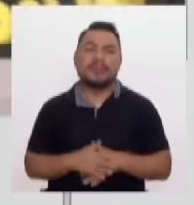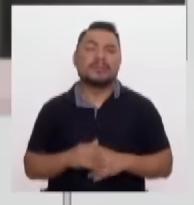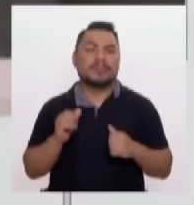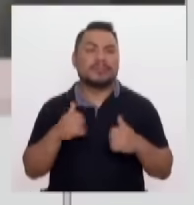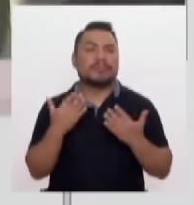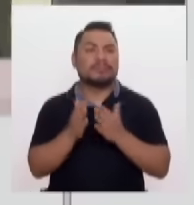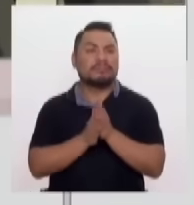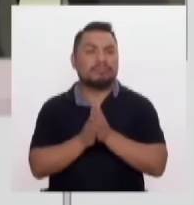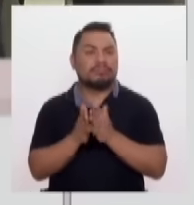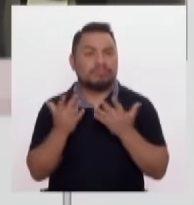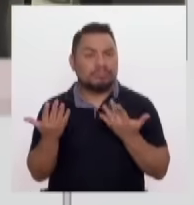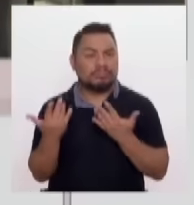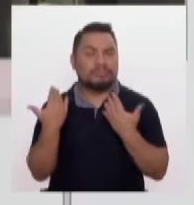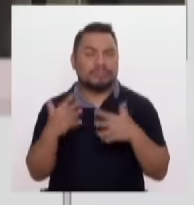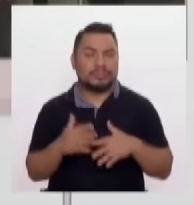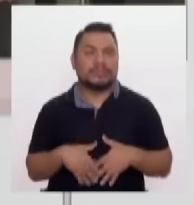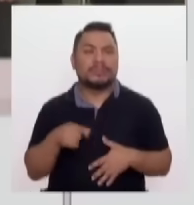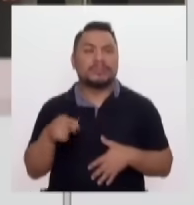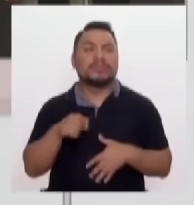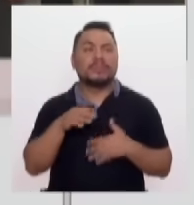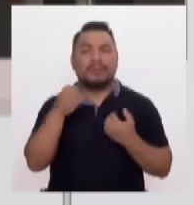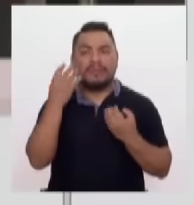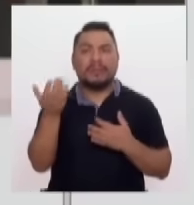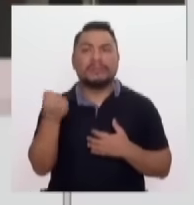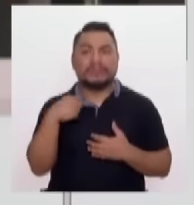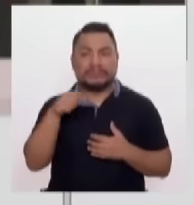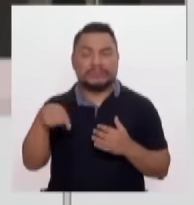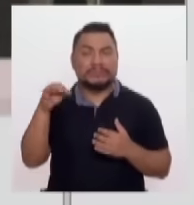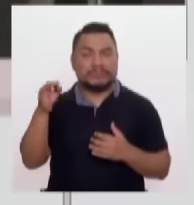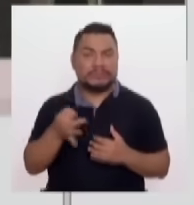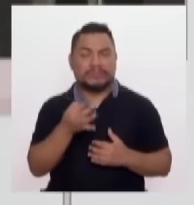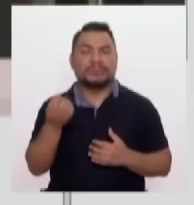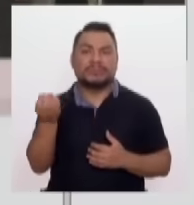y estamos expectantes de la confirmación o más datos que nos traiga la Policía Nacional.